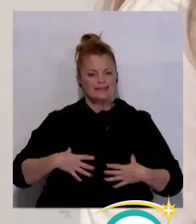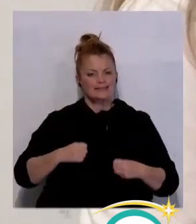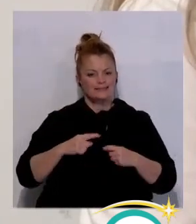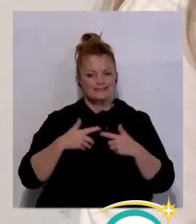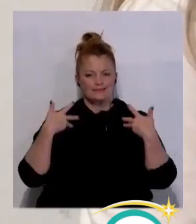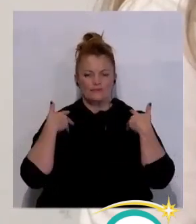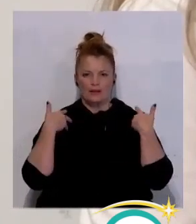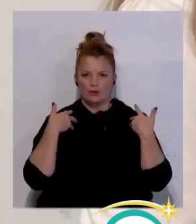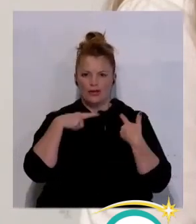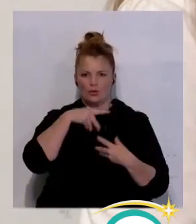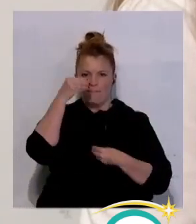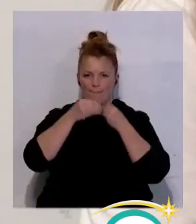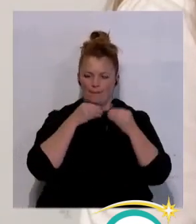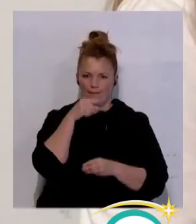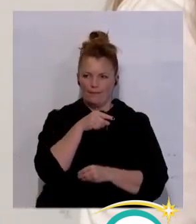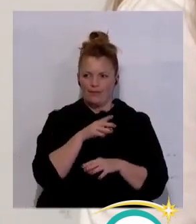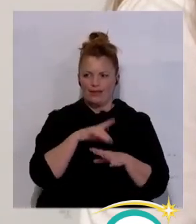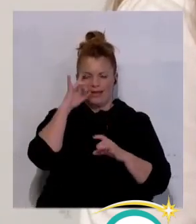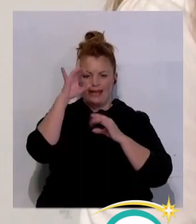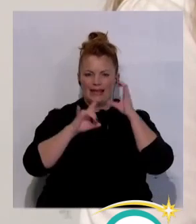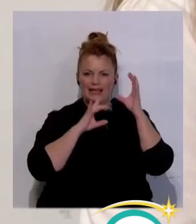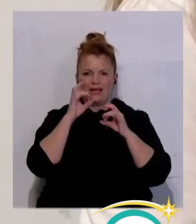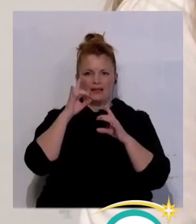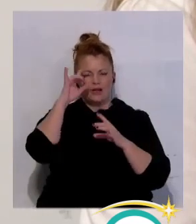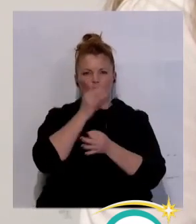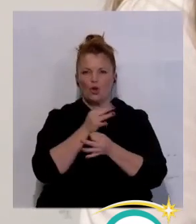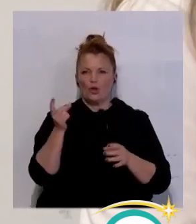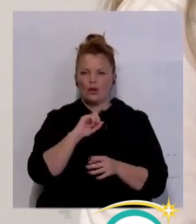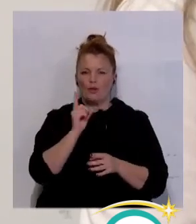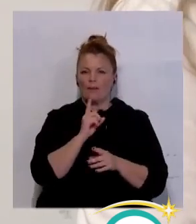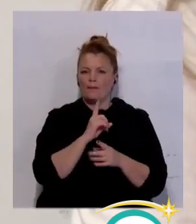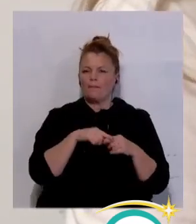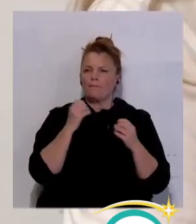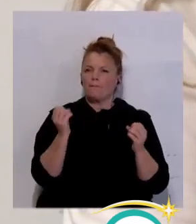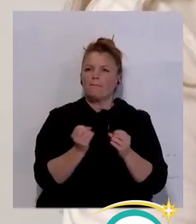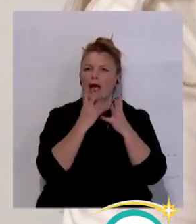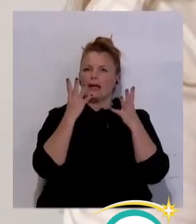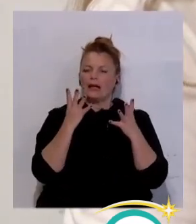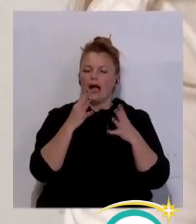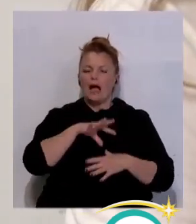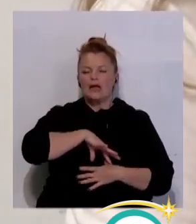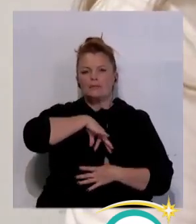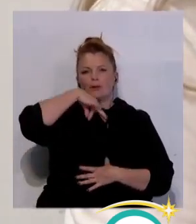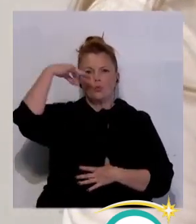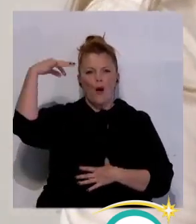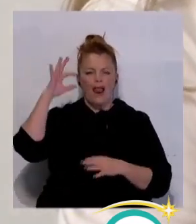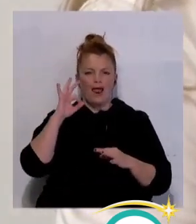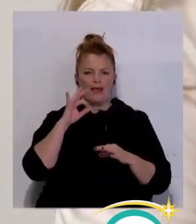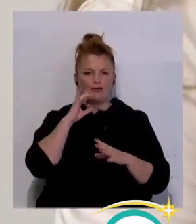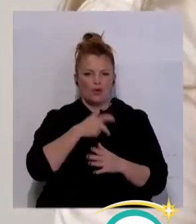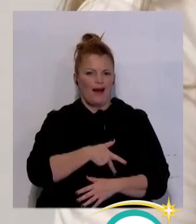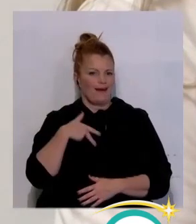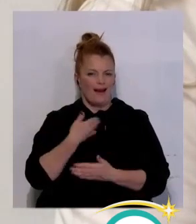estos pensamientos. Las ideas inusuales, no materialistas, mágicas o espirituales son generales en la